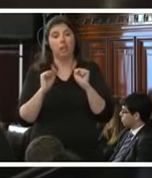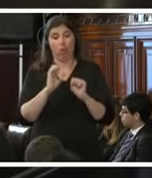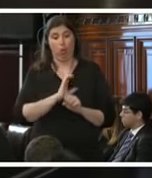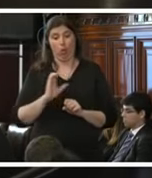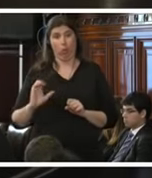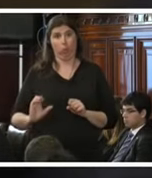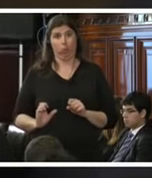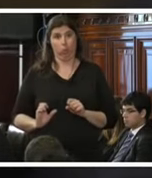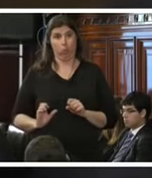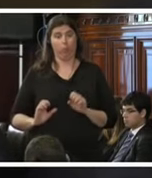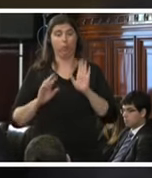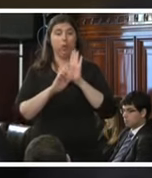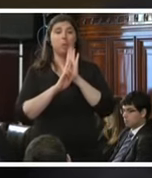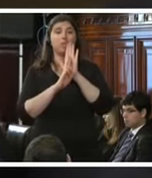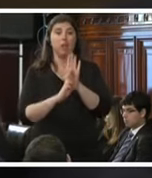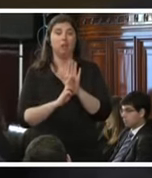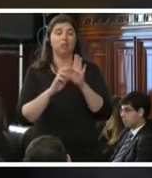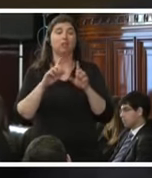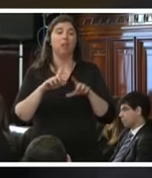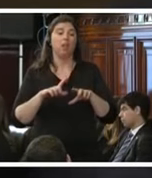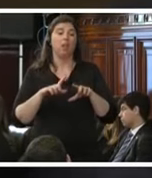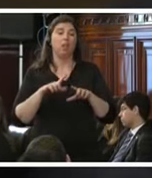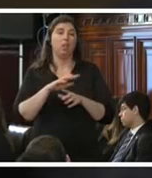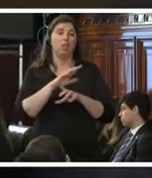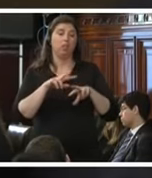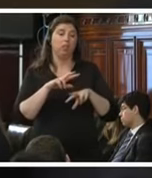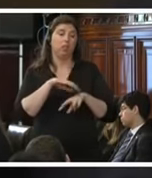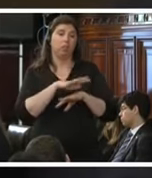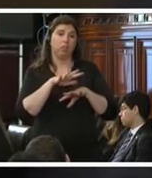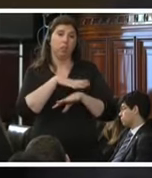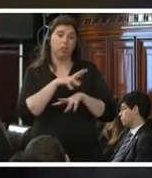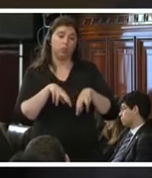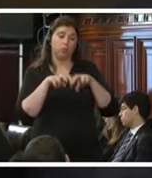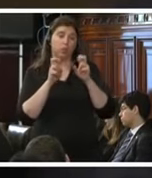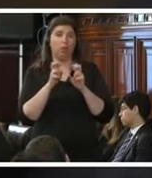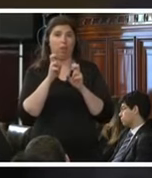y señores representantes de la sociedad civil, señoras y señores,